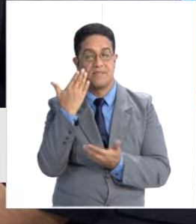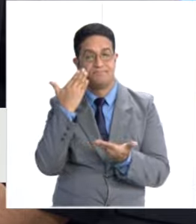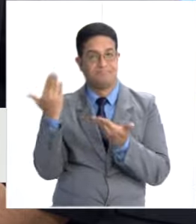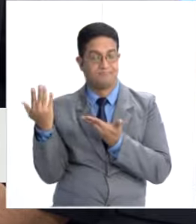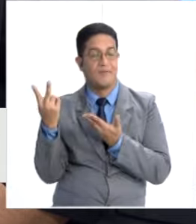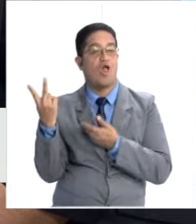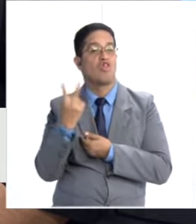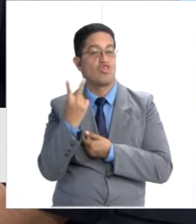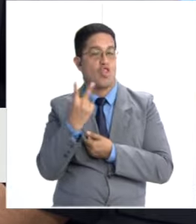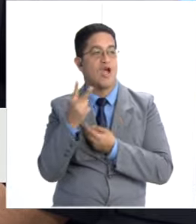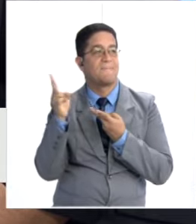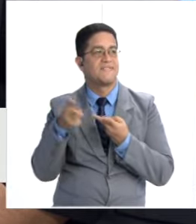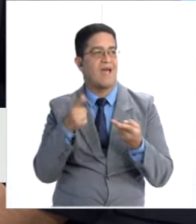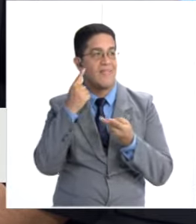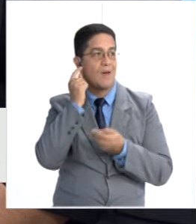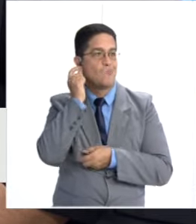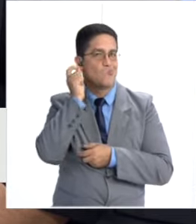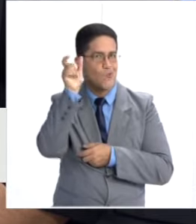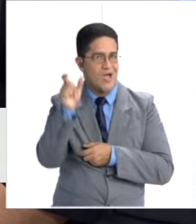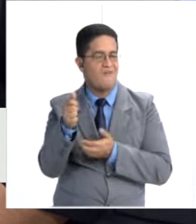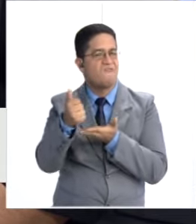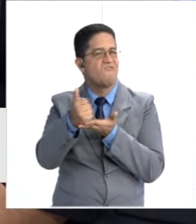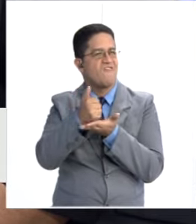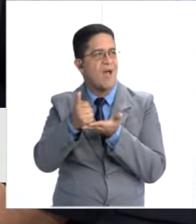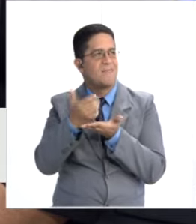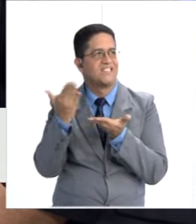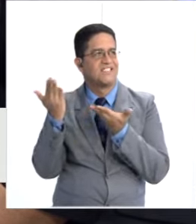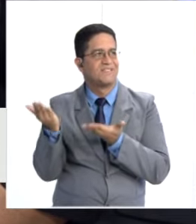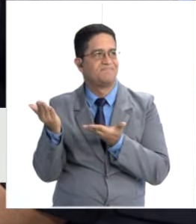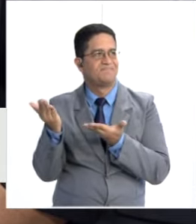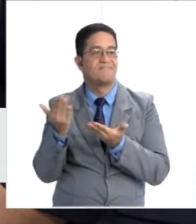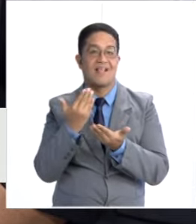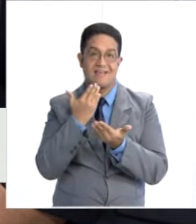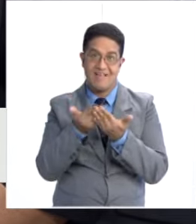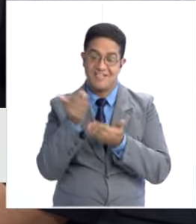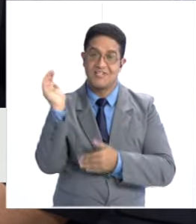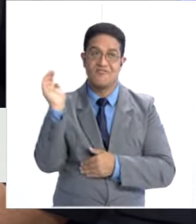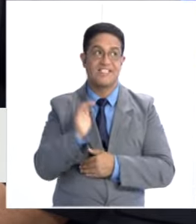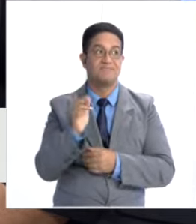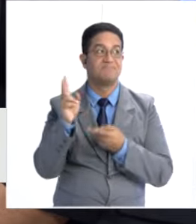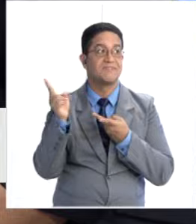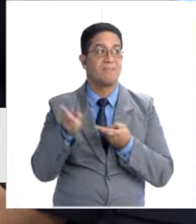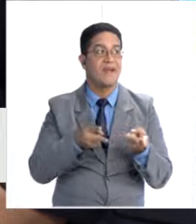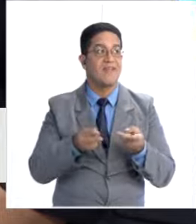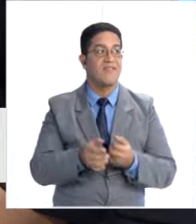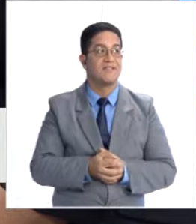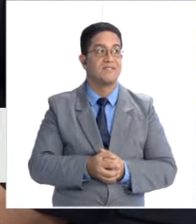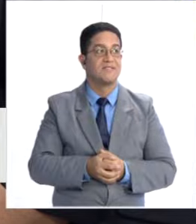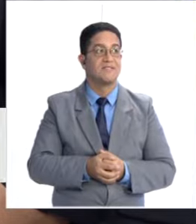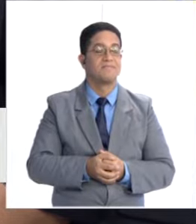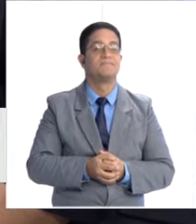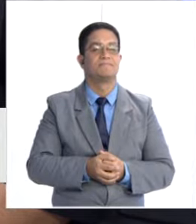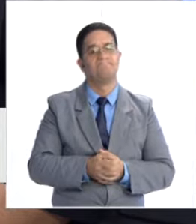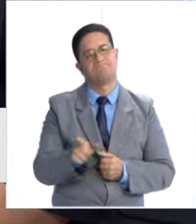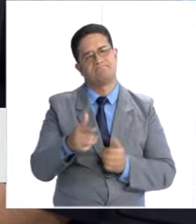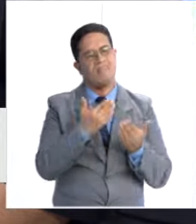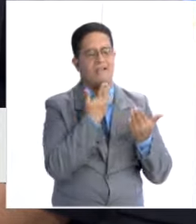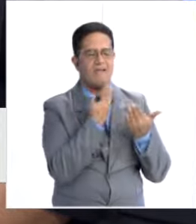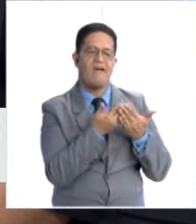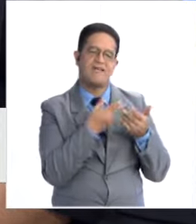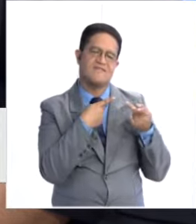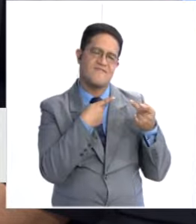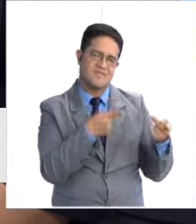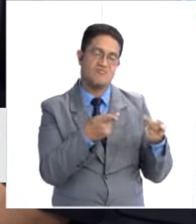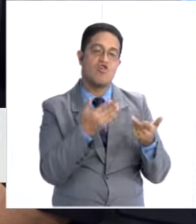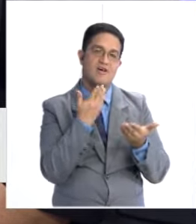Jacqueline Roberti, farmacéutica. Está por acá. Gracias por estar con nosotros. Bienvenido. Bienvenido. Gracias, Daniela, por la invitación. Agradecida de